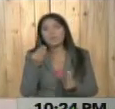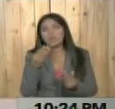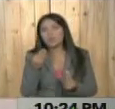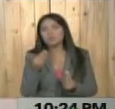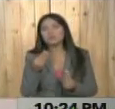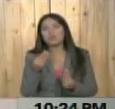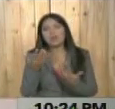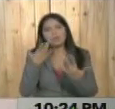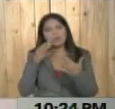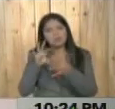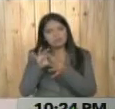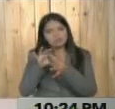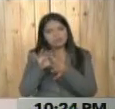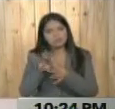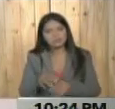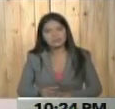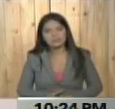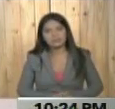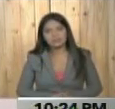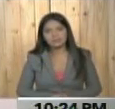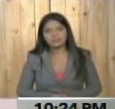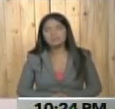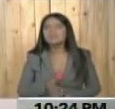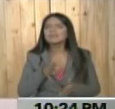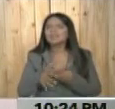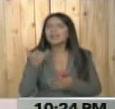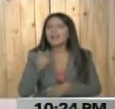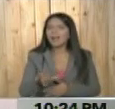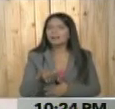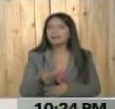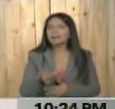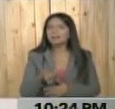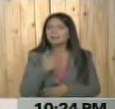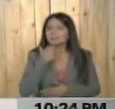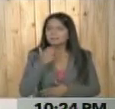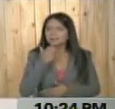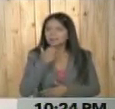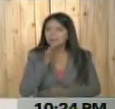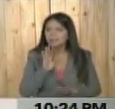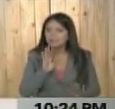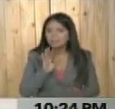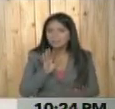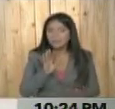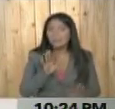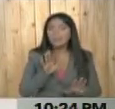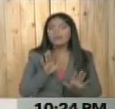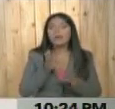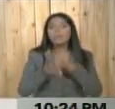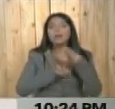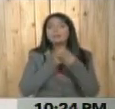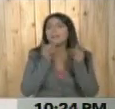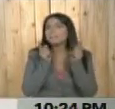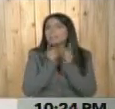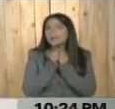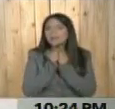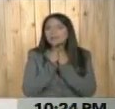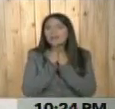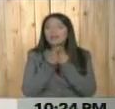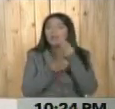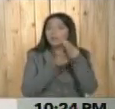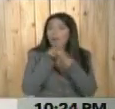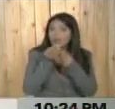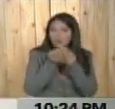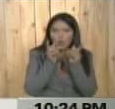raíces comunes. ¿Ah? ¿Qué nos tienen por ahí? ¿Nos tienen alguna pues sorpresa? Vamos a hacer una piececita cortita de lo que hemos hecho en el